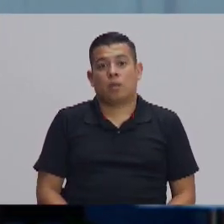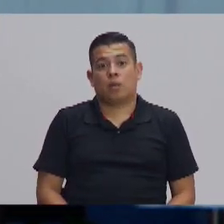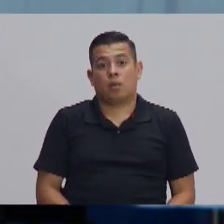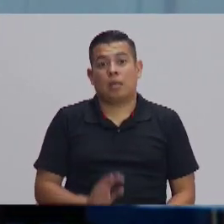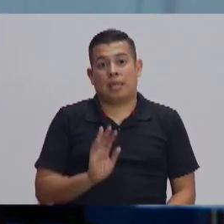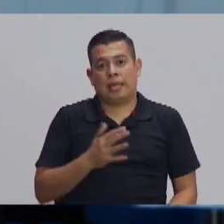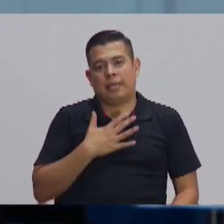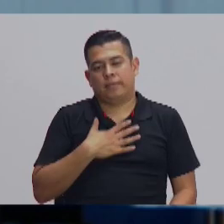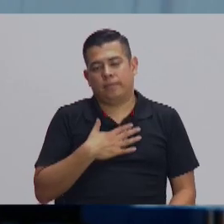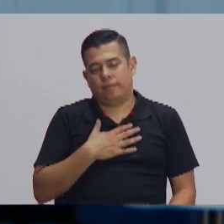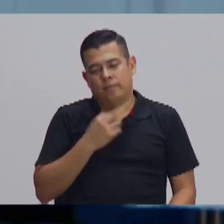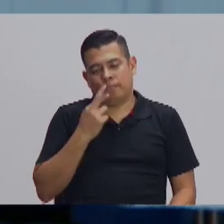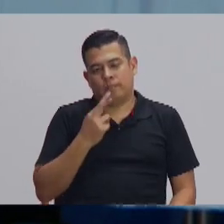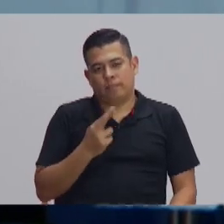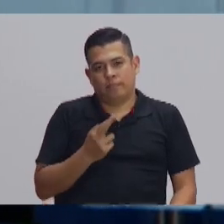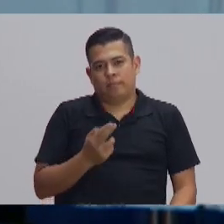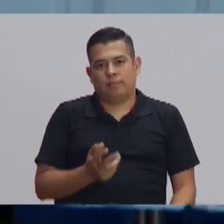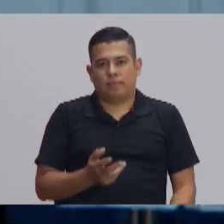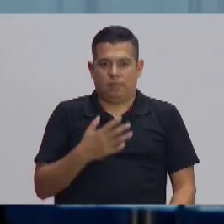se me salió